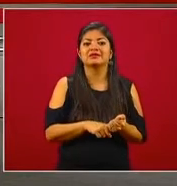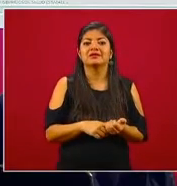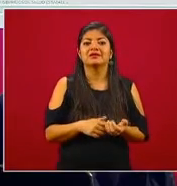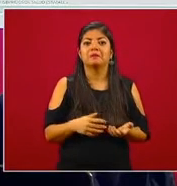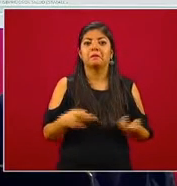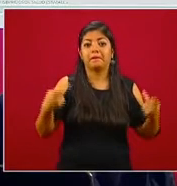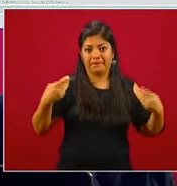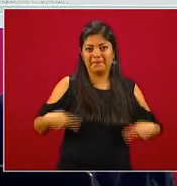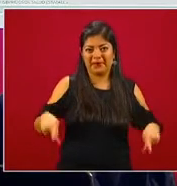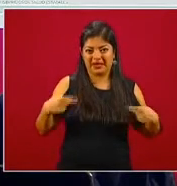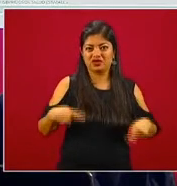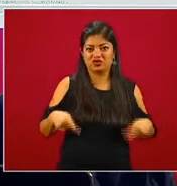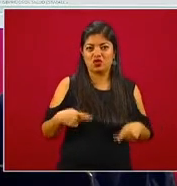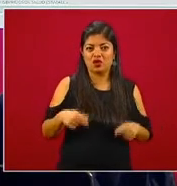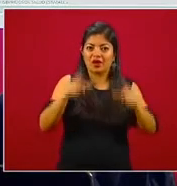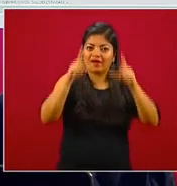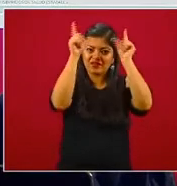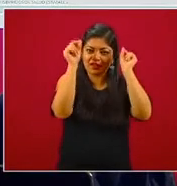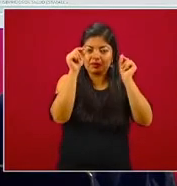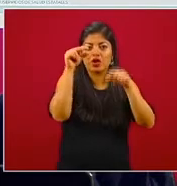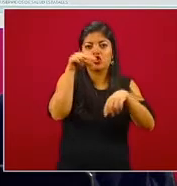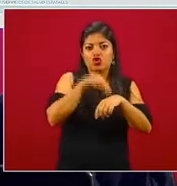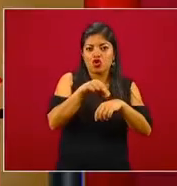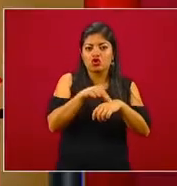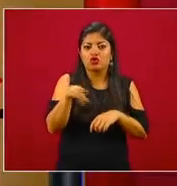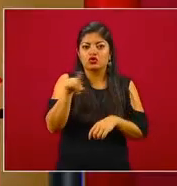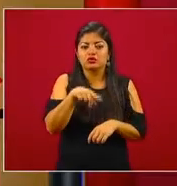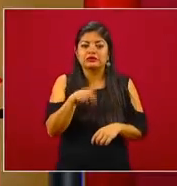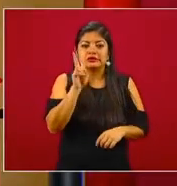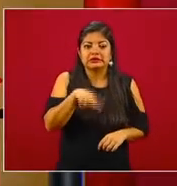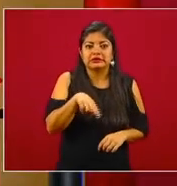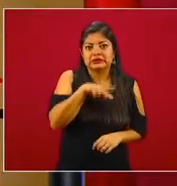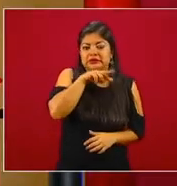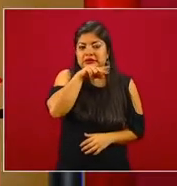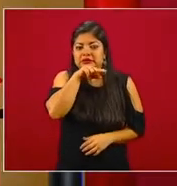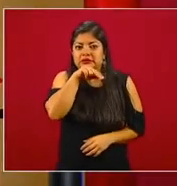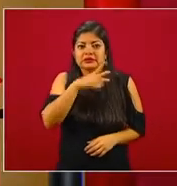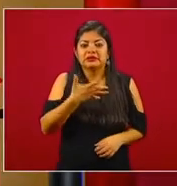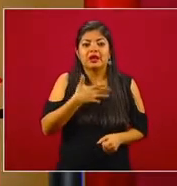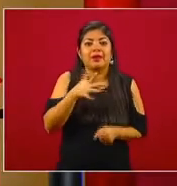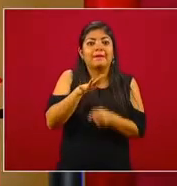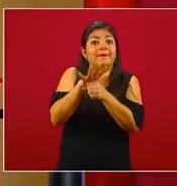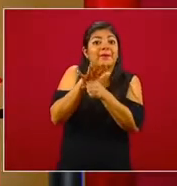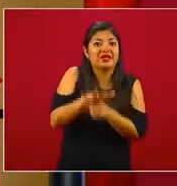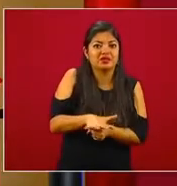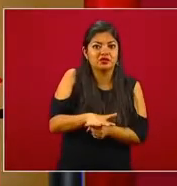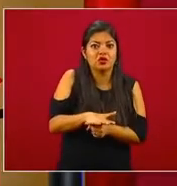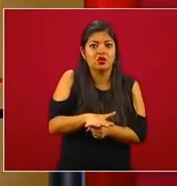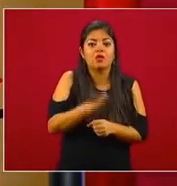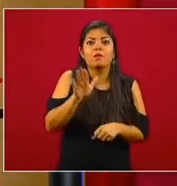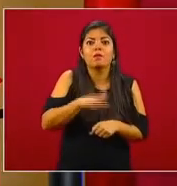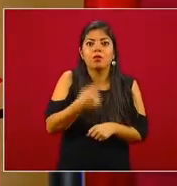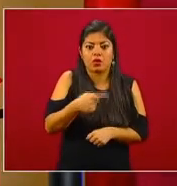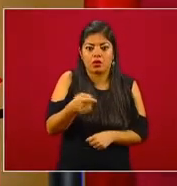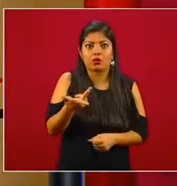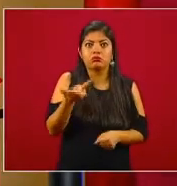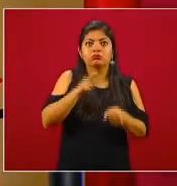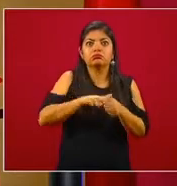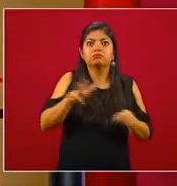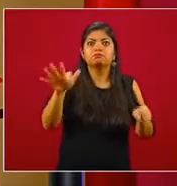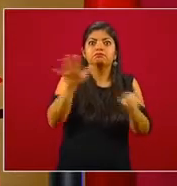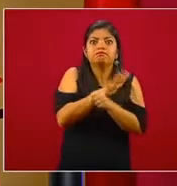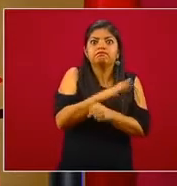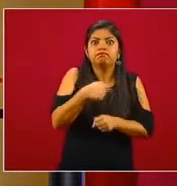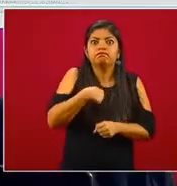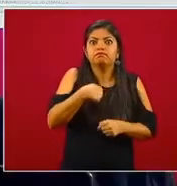this is el very personal de salud important es una because perspectiva de mucho the estrés, de mucha viewpoint on the presión, healthcare al ver que providers is localmente está a saturado